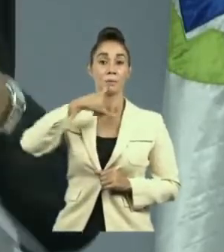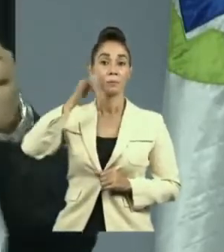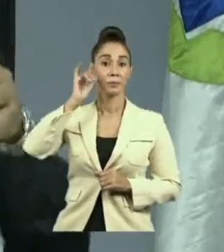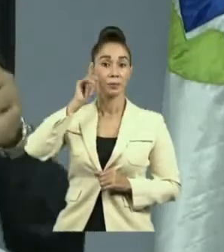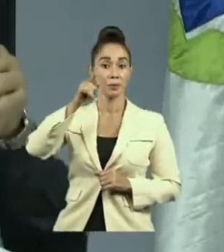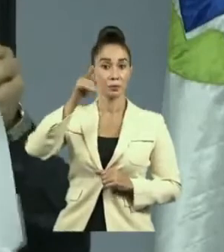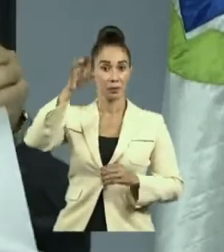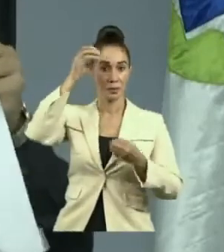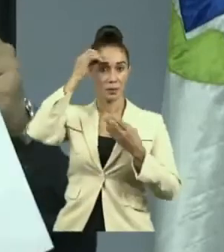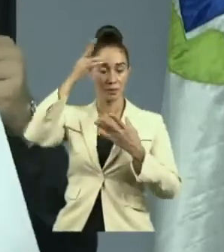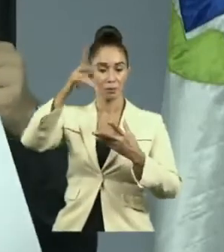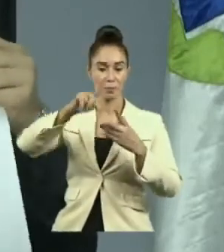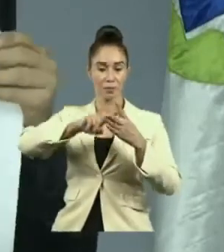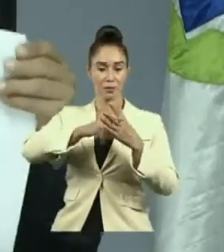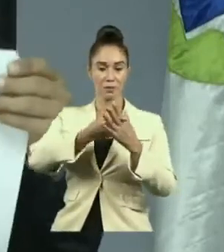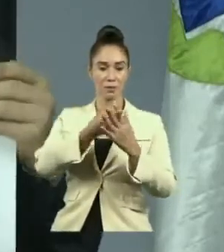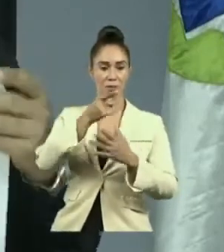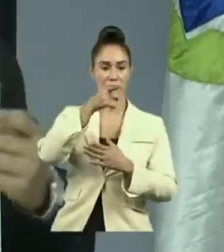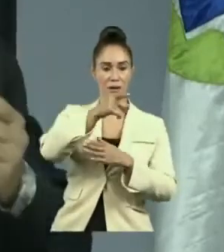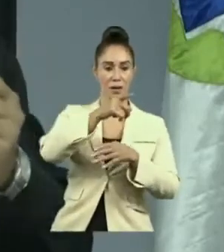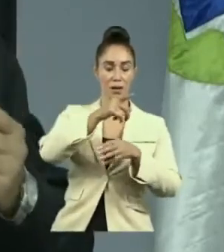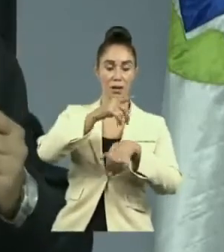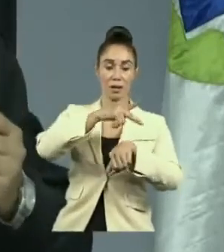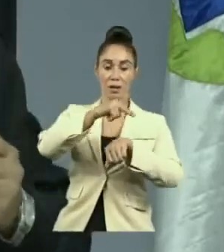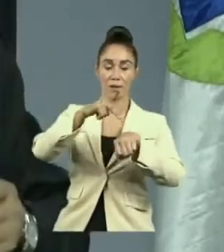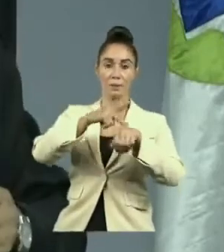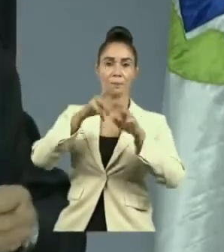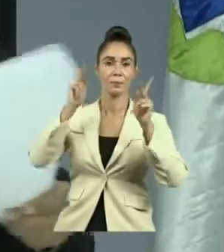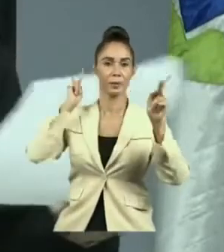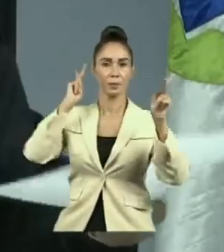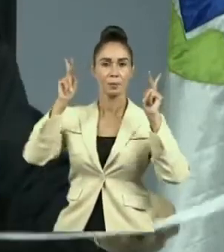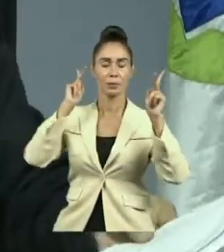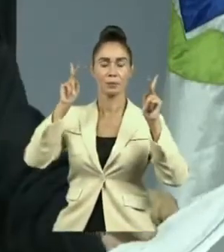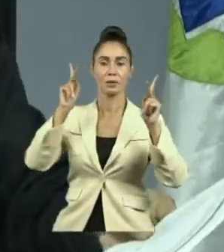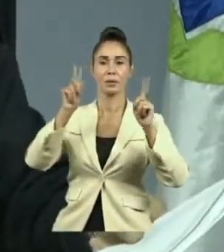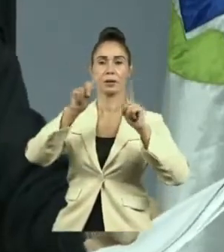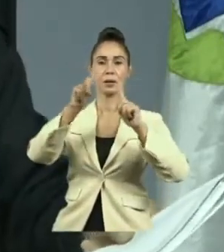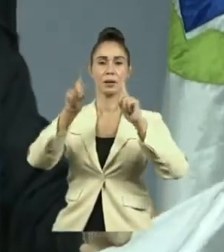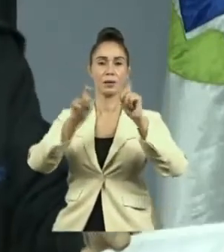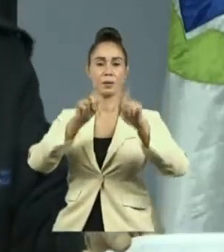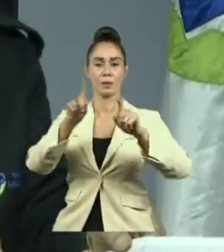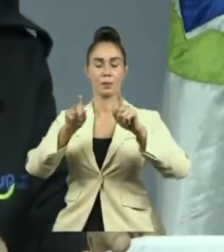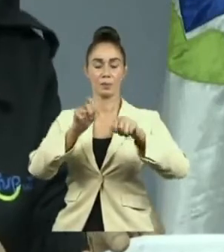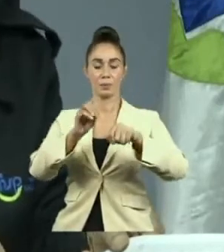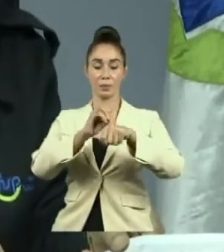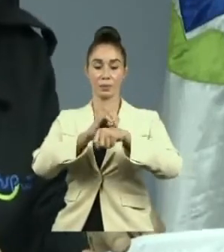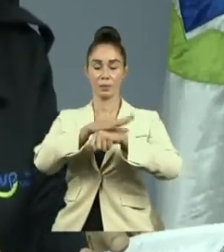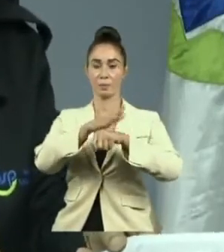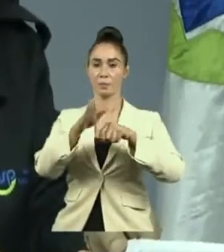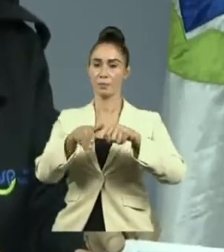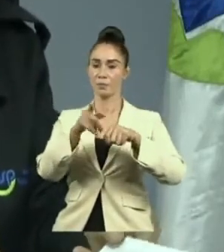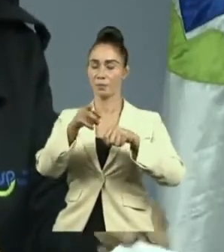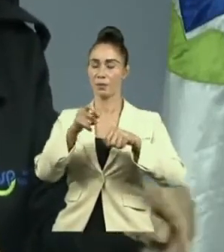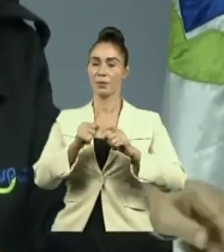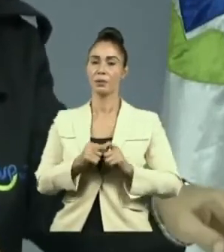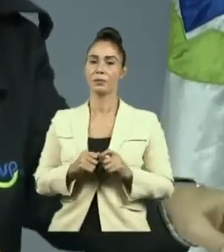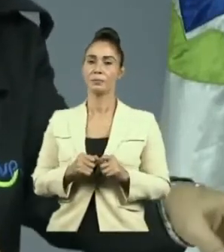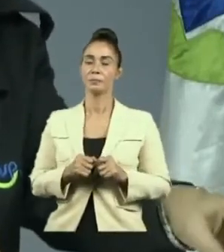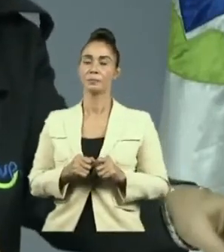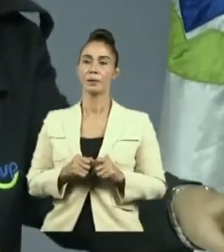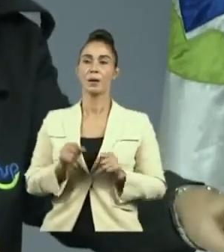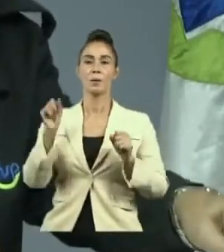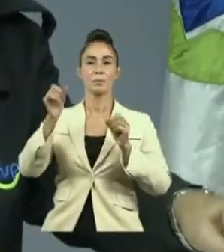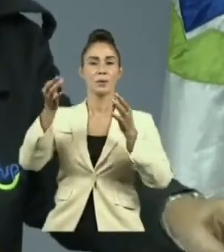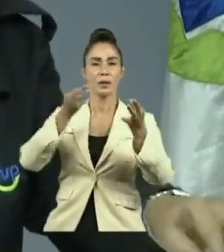que se iniciará en puerto plata la aplicación de las encuentro nacional de serología o inmunológica pudiera